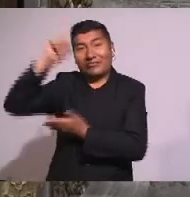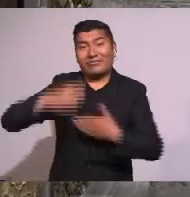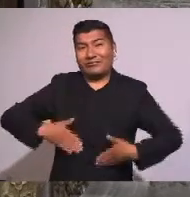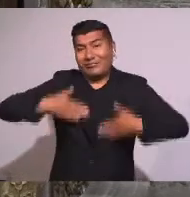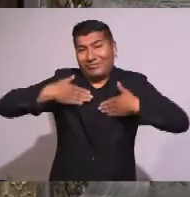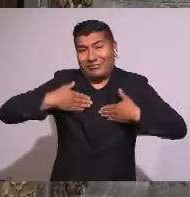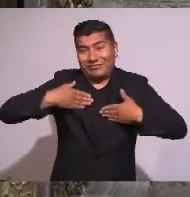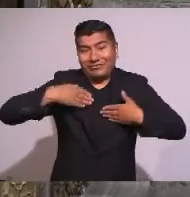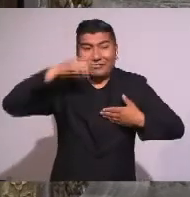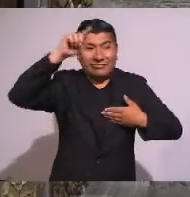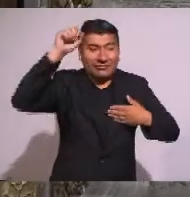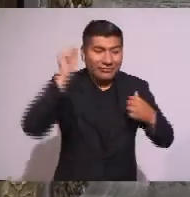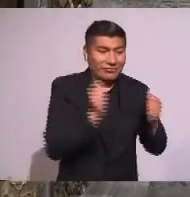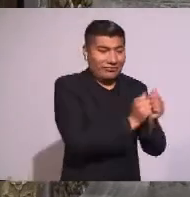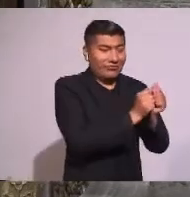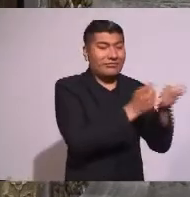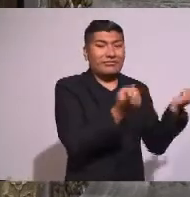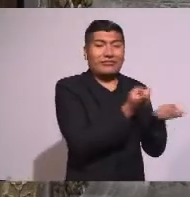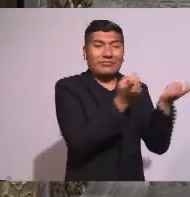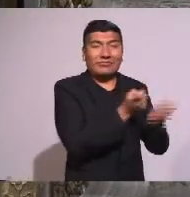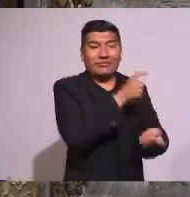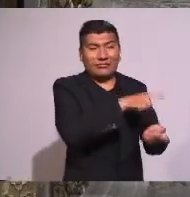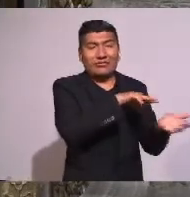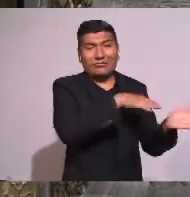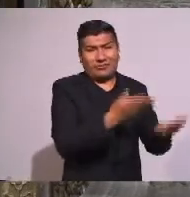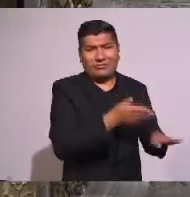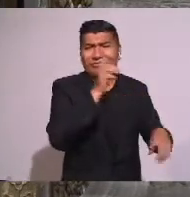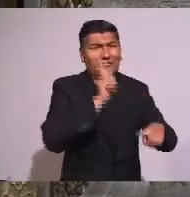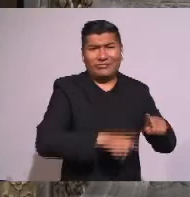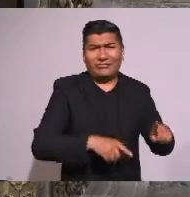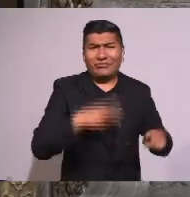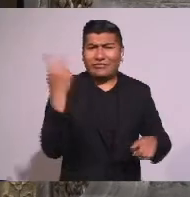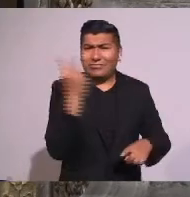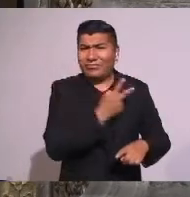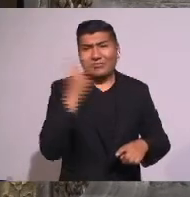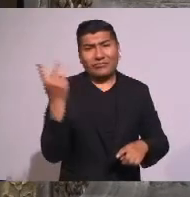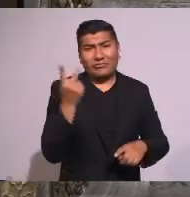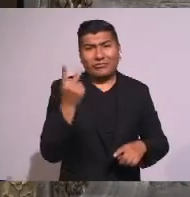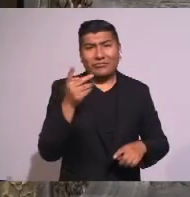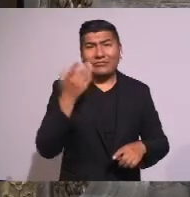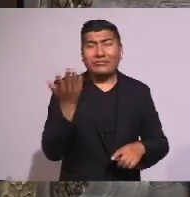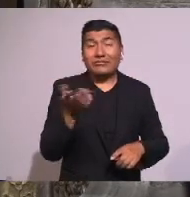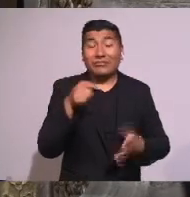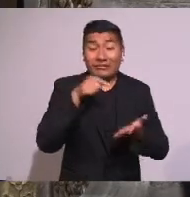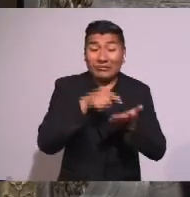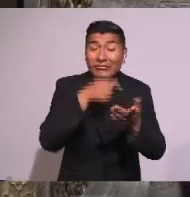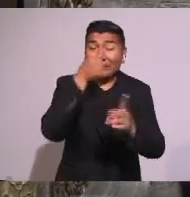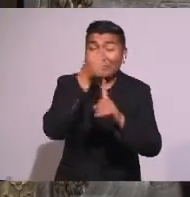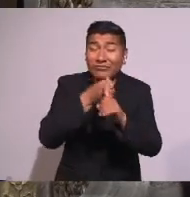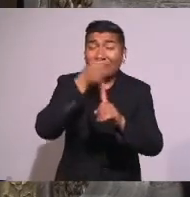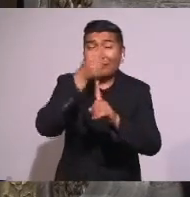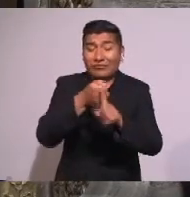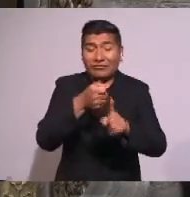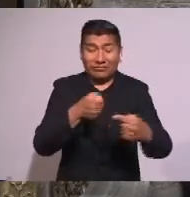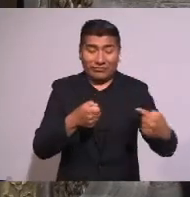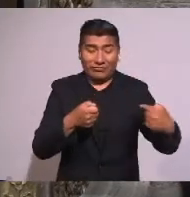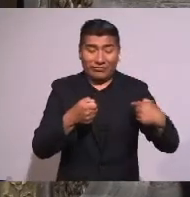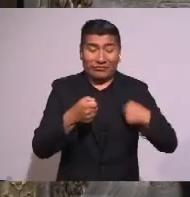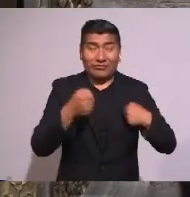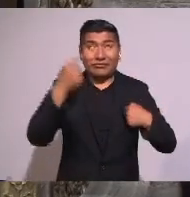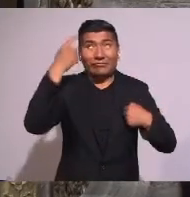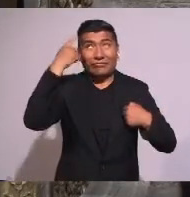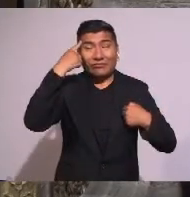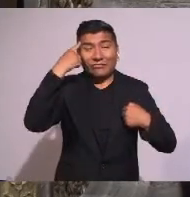y estar con el pecado, que es la muerte. Esta es una lucha interior y